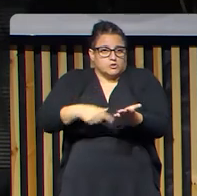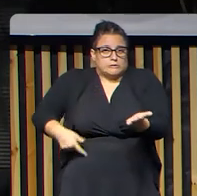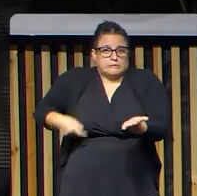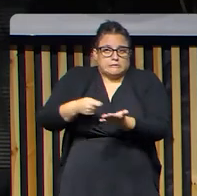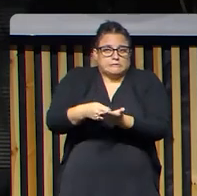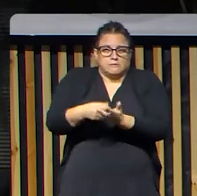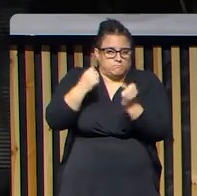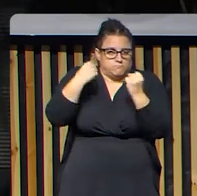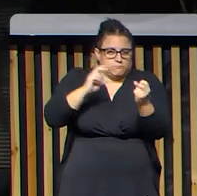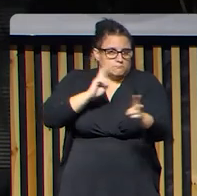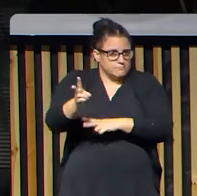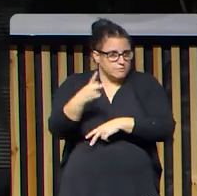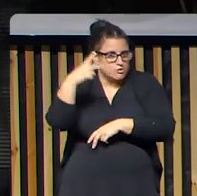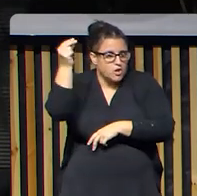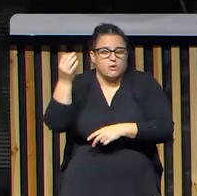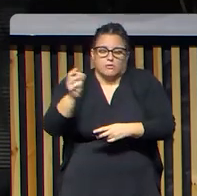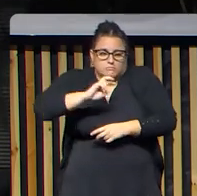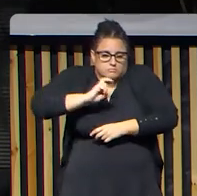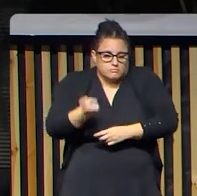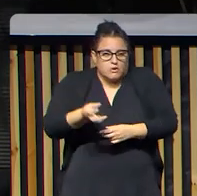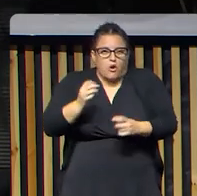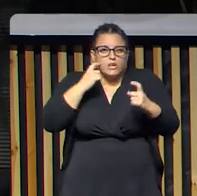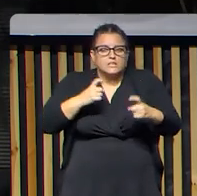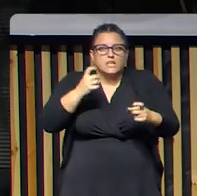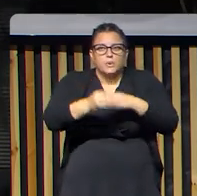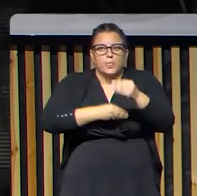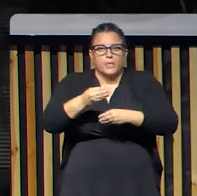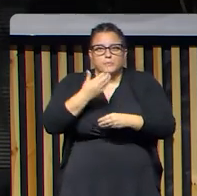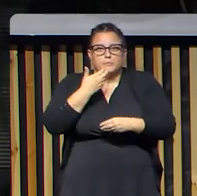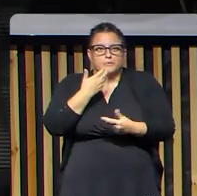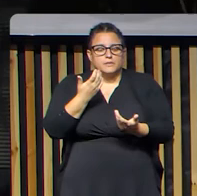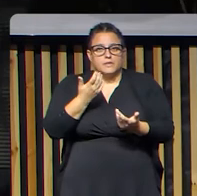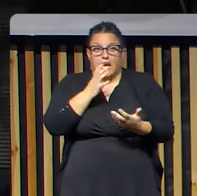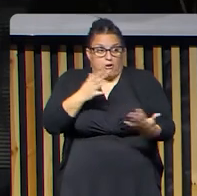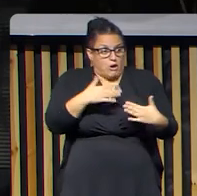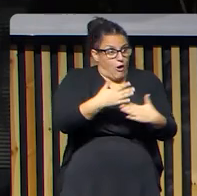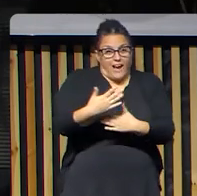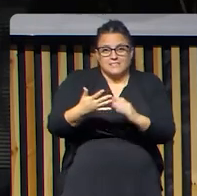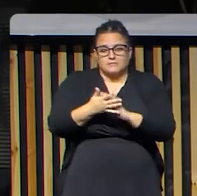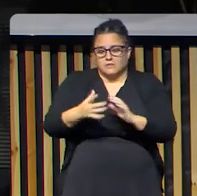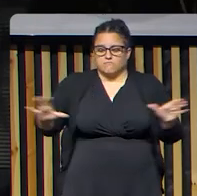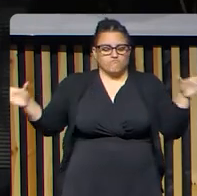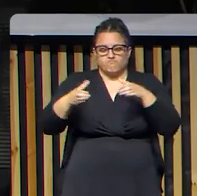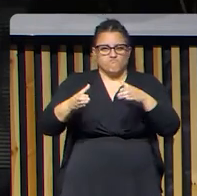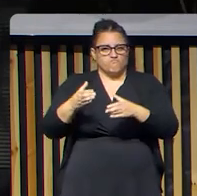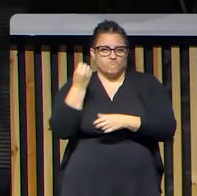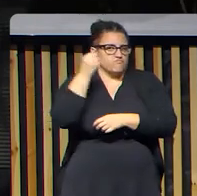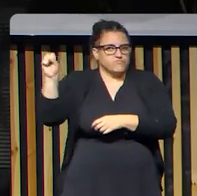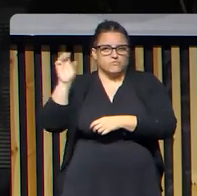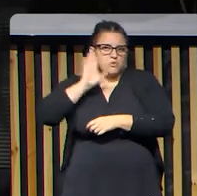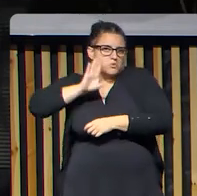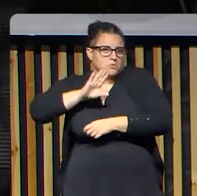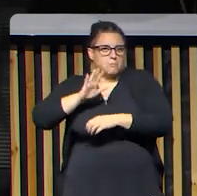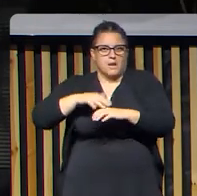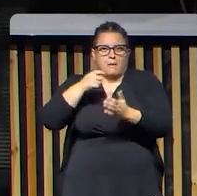intentando hacer lo que ahora no existe que es un fraude sistemático o colectivo para intentar no